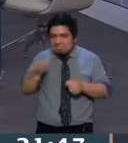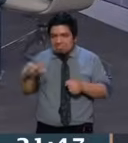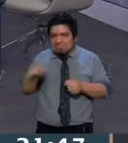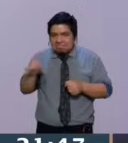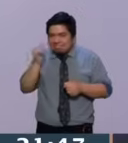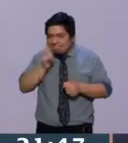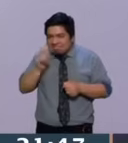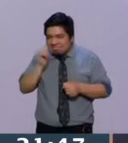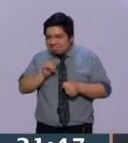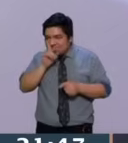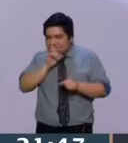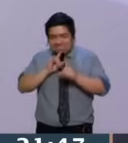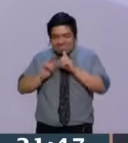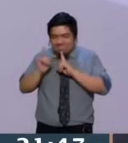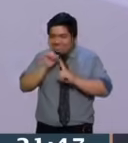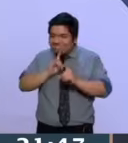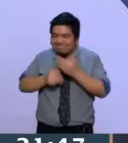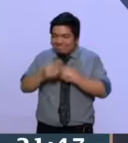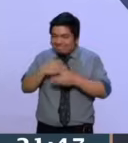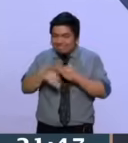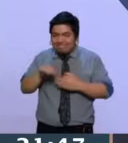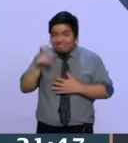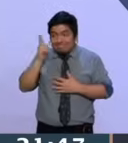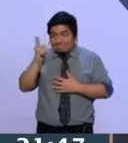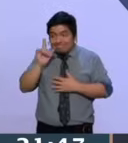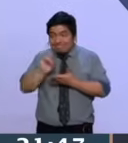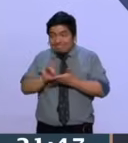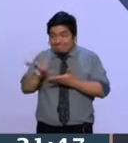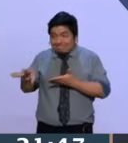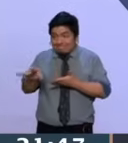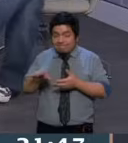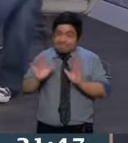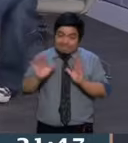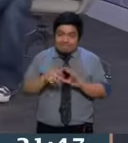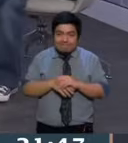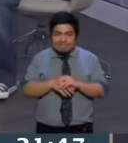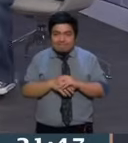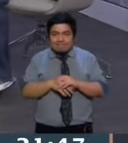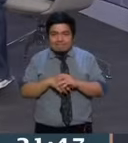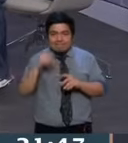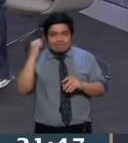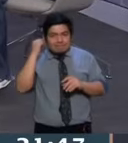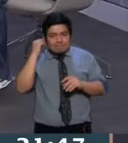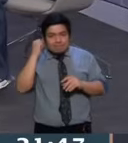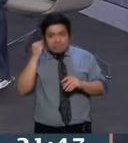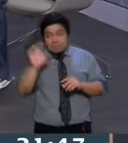como respiran, Bueno, se han dedicado a mentir. Ojalá que cuando te lo mande tengas Oigan, yo sí esta quisiera valentía de